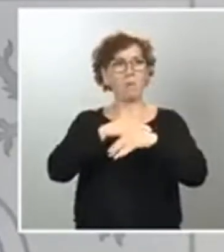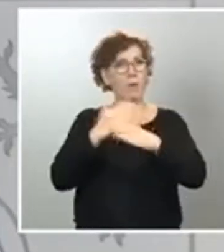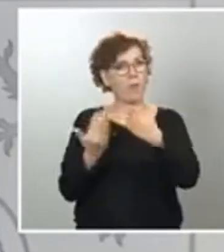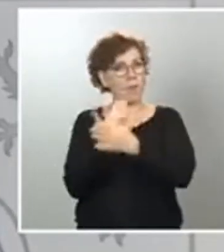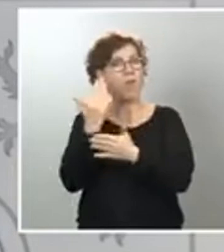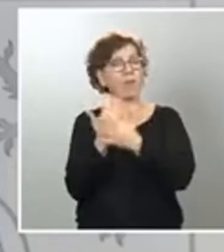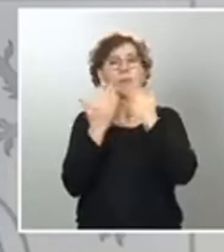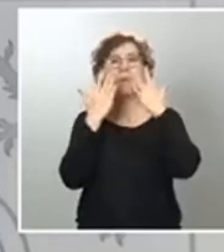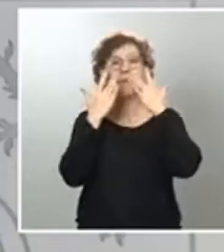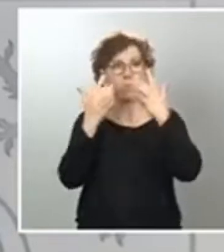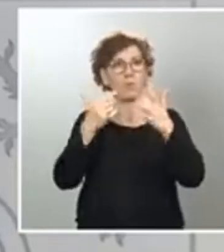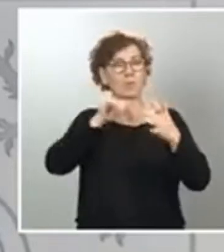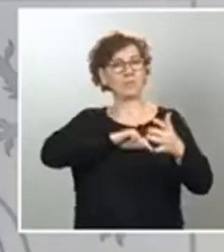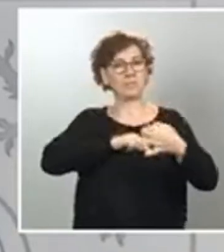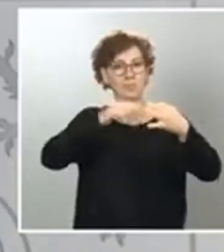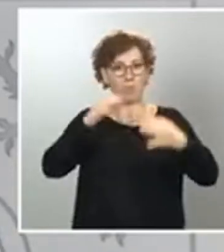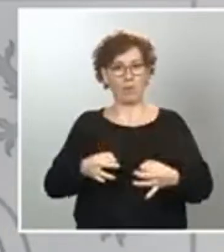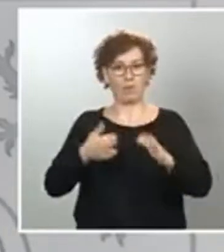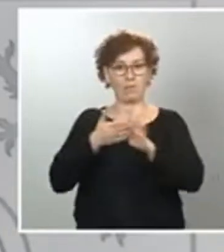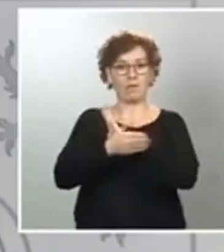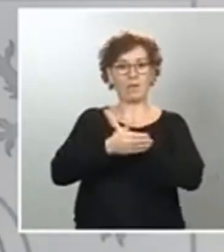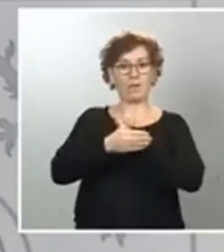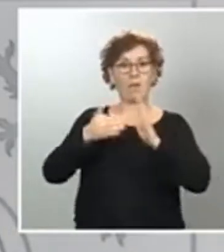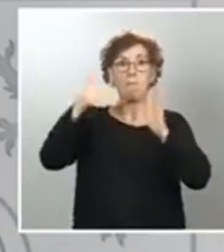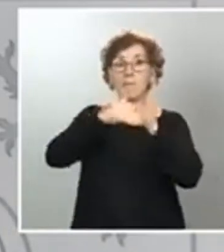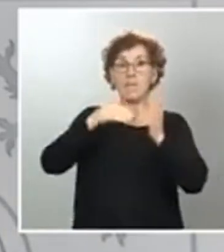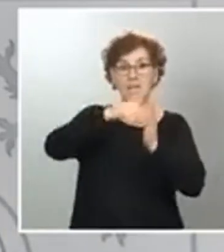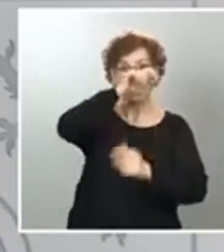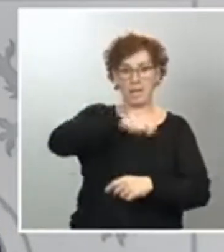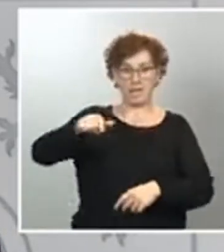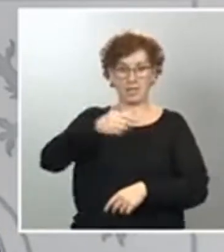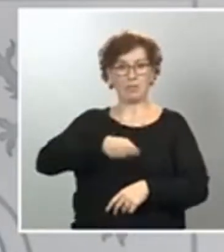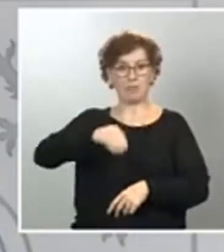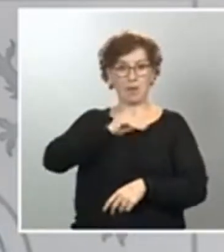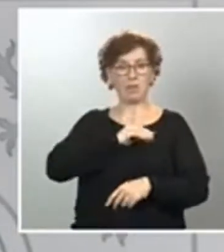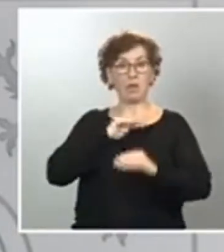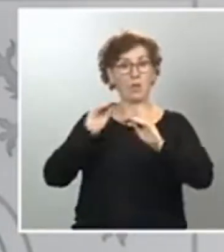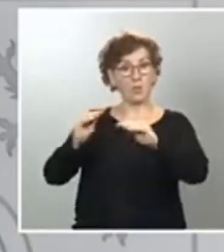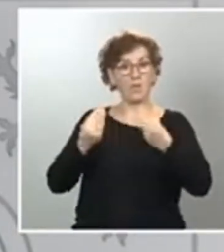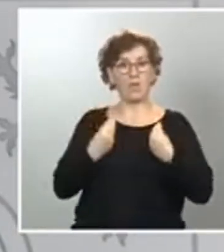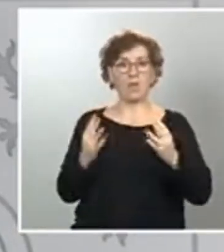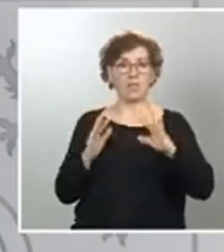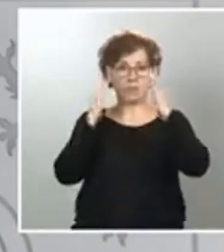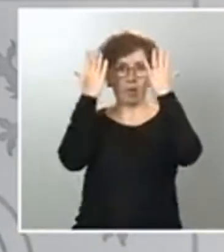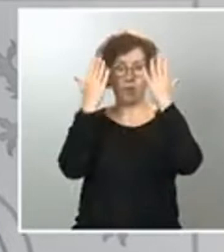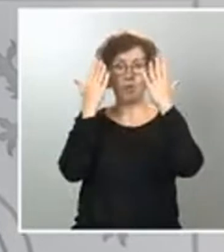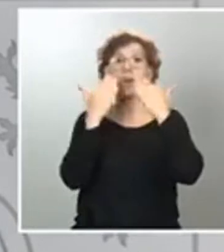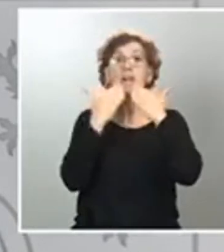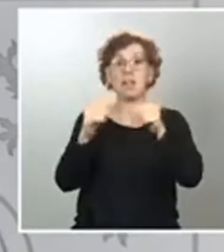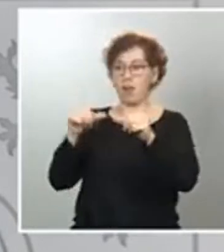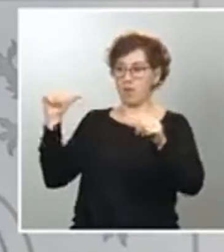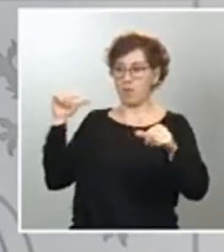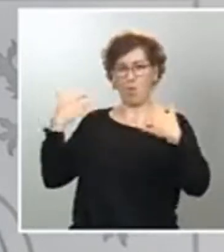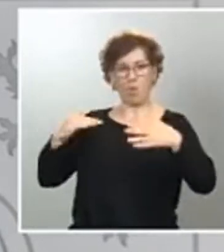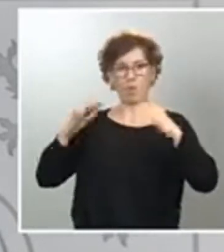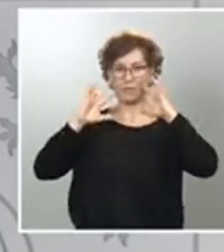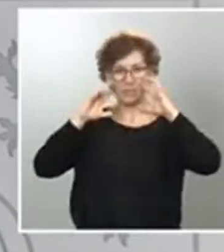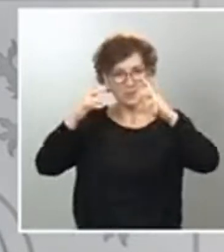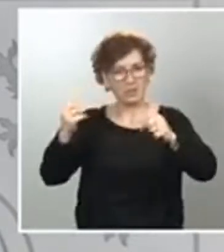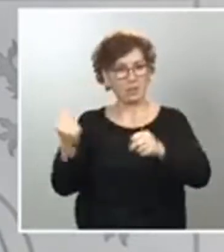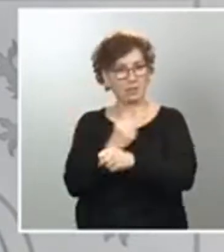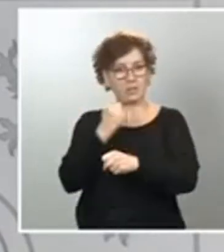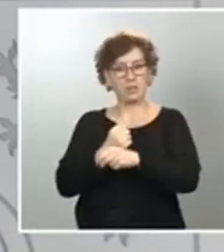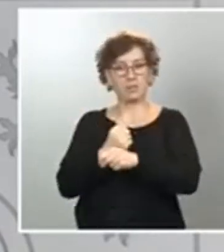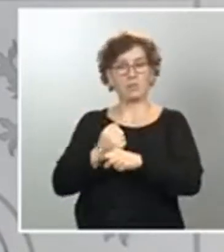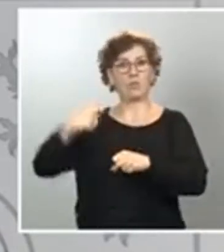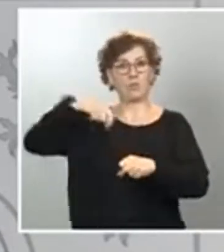la de los miles y miles de españoles cuyas vidas hemos salvado gracias al trabajo abnegado de los sanitarios y el esfuerzo y el sacrificio